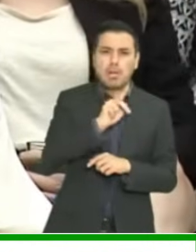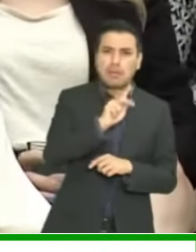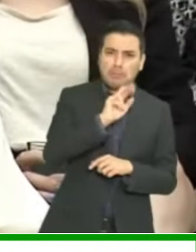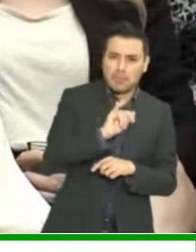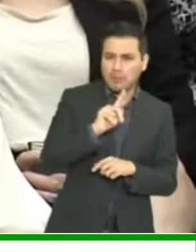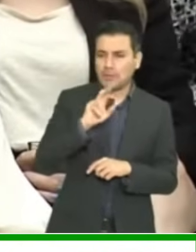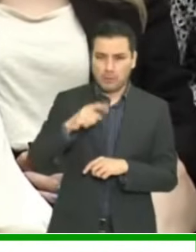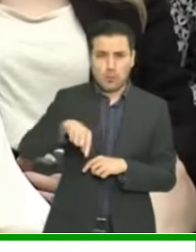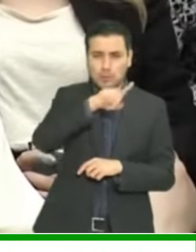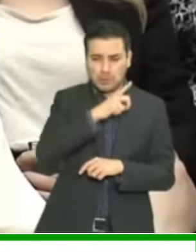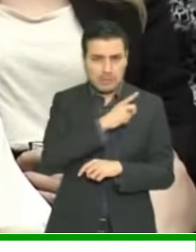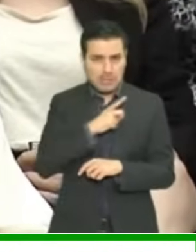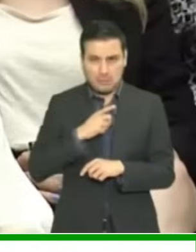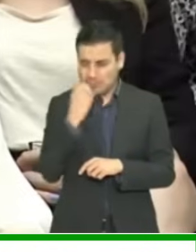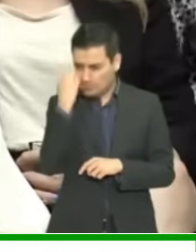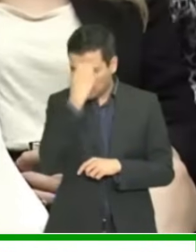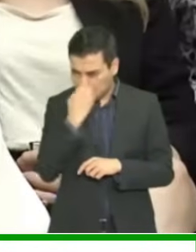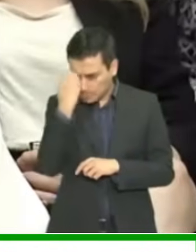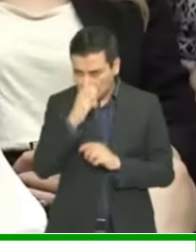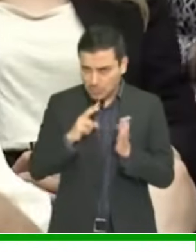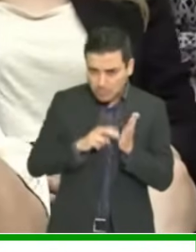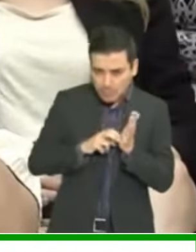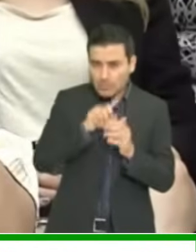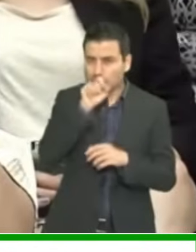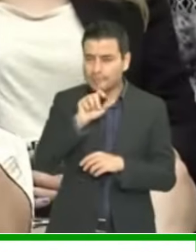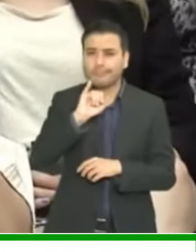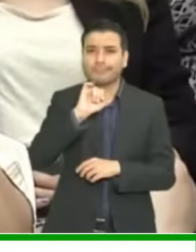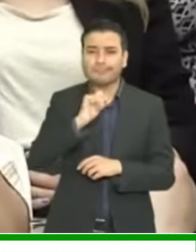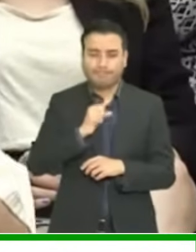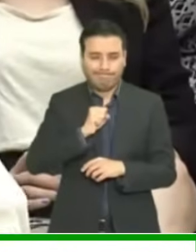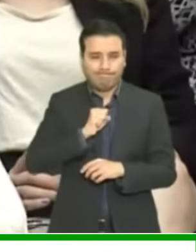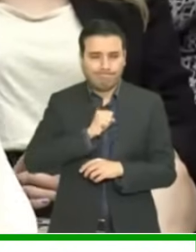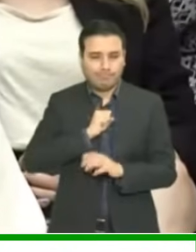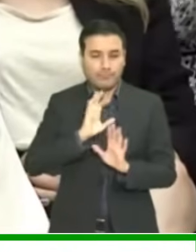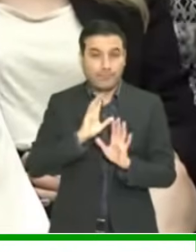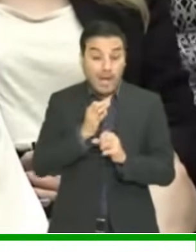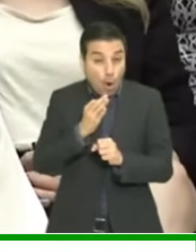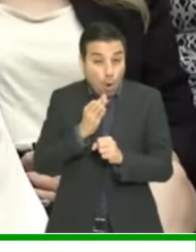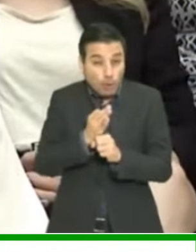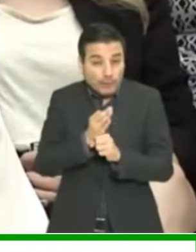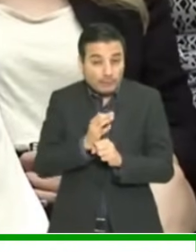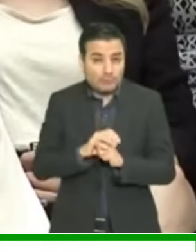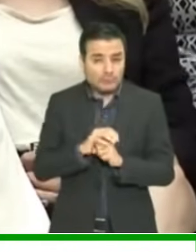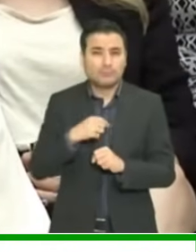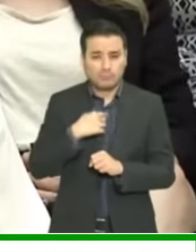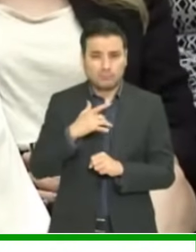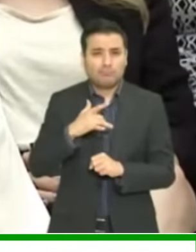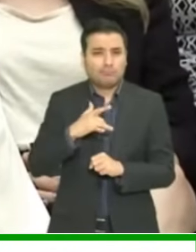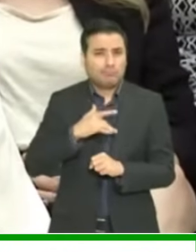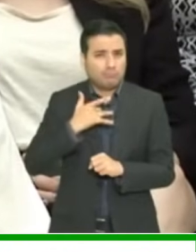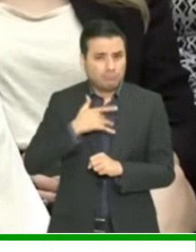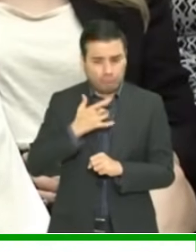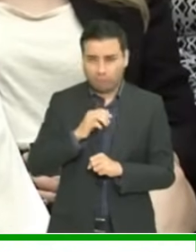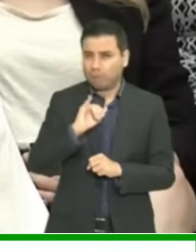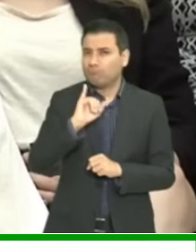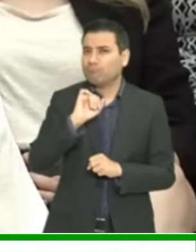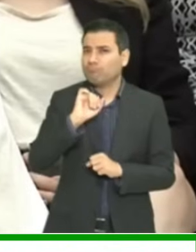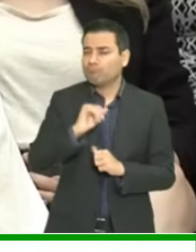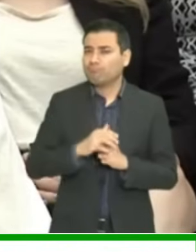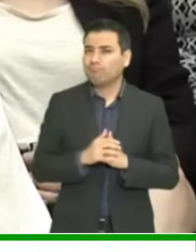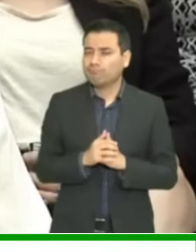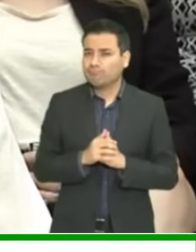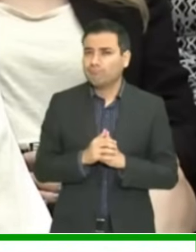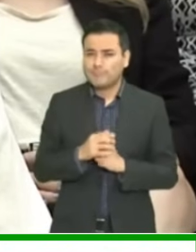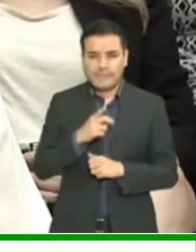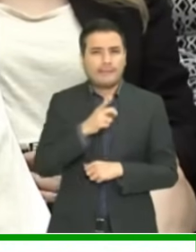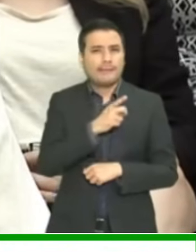autocríticamente, por supuesto que sí. Pero en este momento me parece absolutamente válido, legítimo,